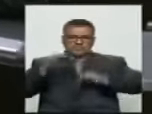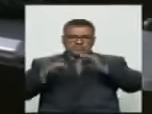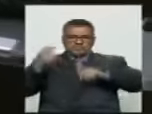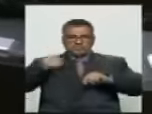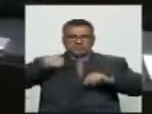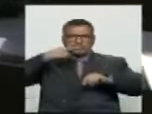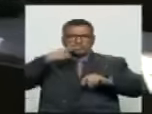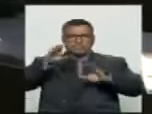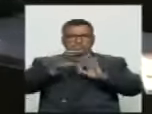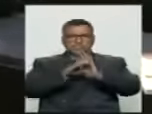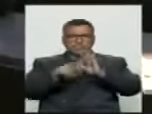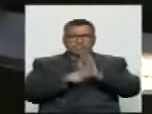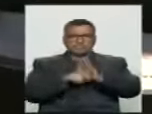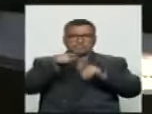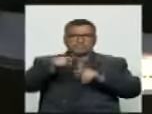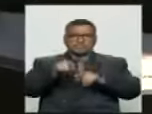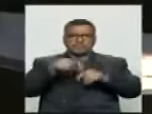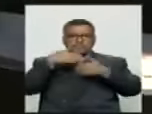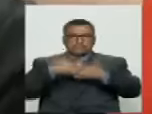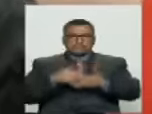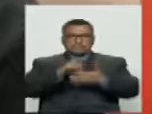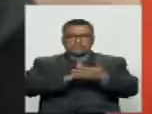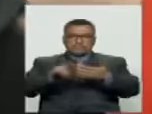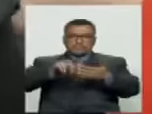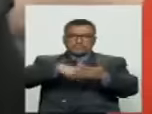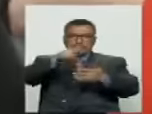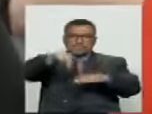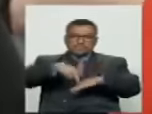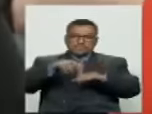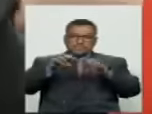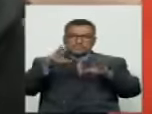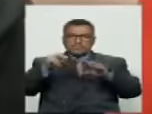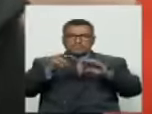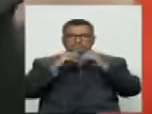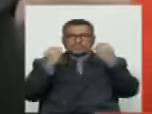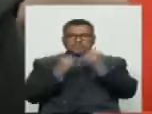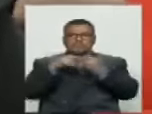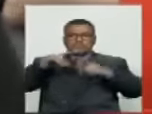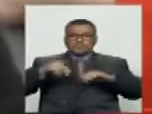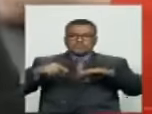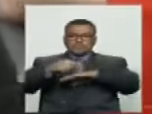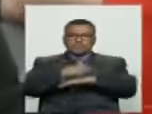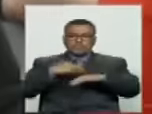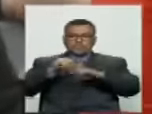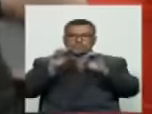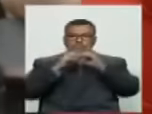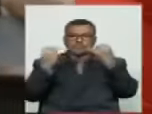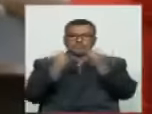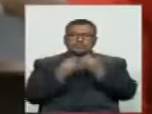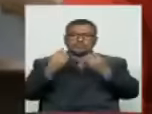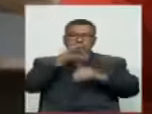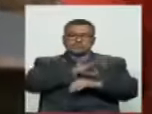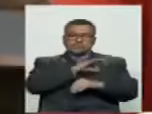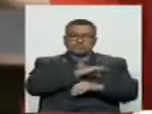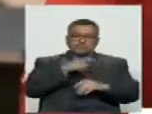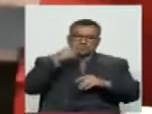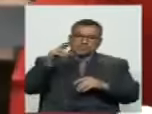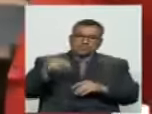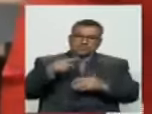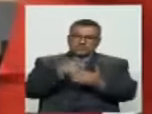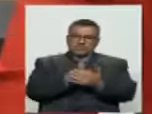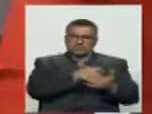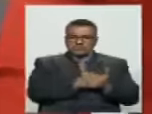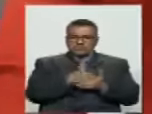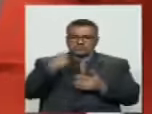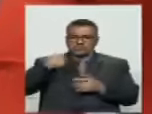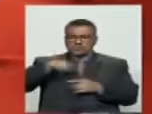deberá constituir y mantener un registro nacional de organizaciones no gubernamentales y organizaciones sociales sin fines de lucro